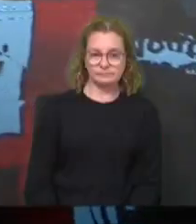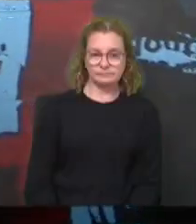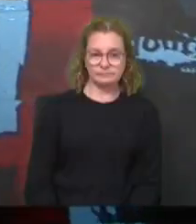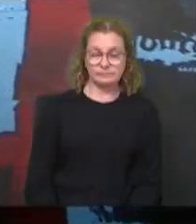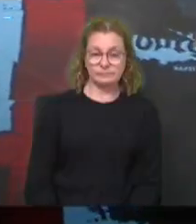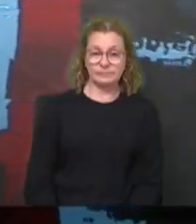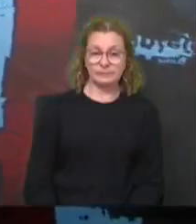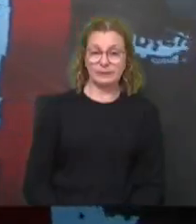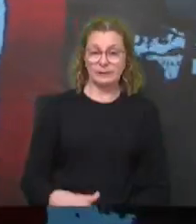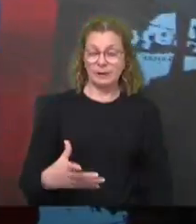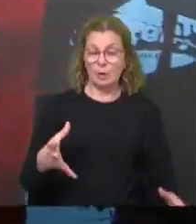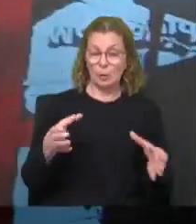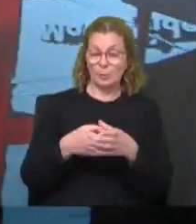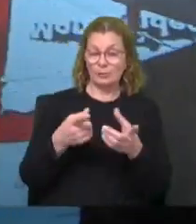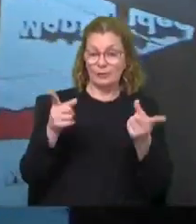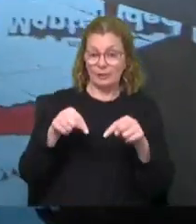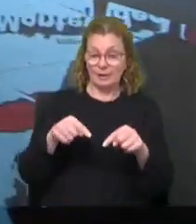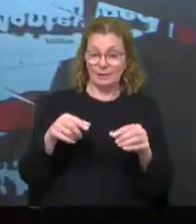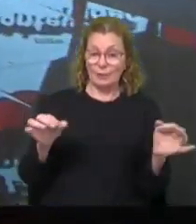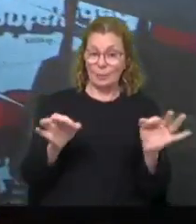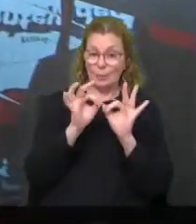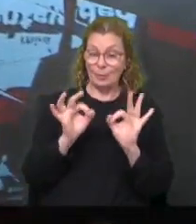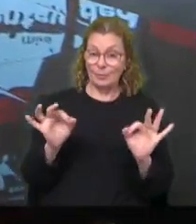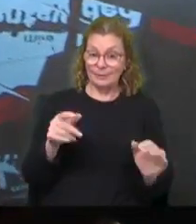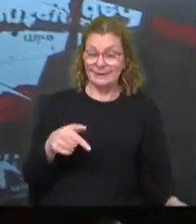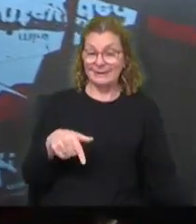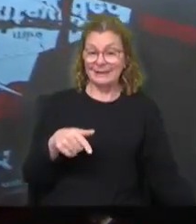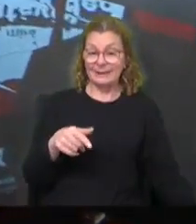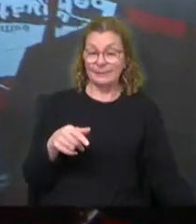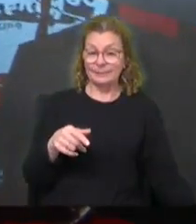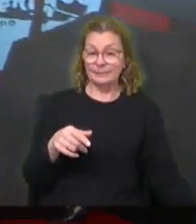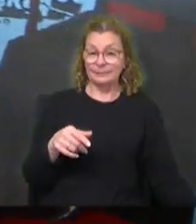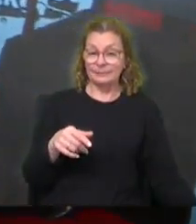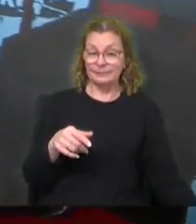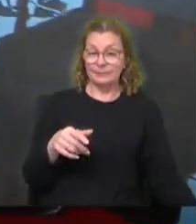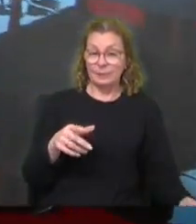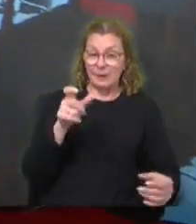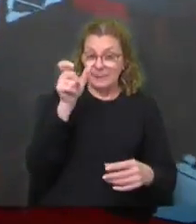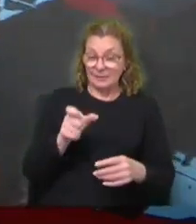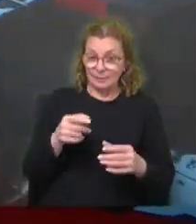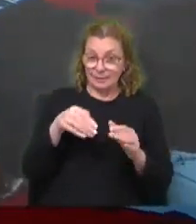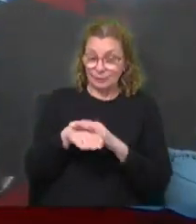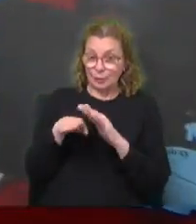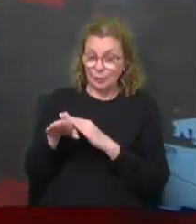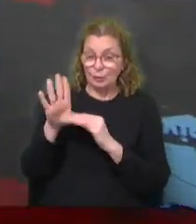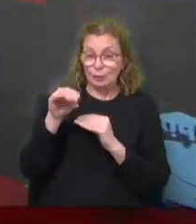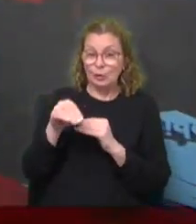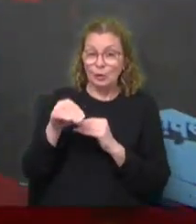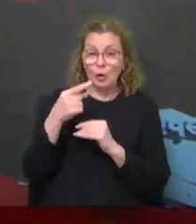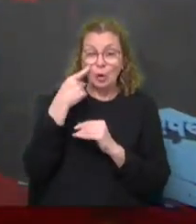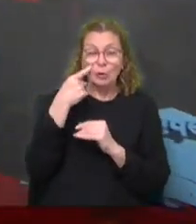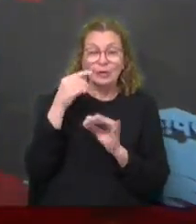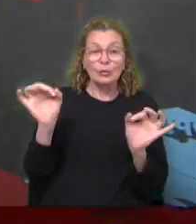Y la banda que se viene ahora, que va a tocar en vivo, es de esas que vos ves los integrantes así, ¿no? Todavía no conocés su